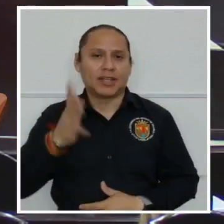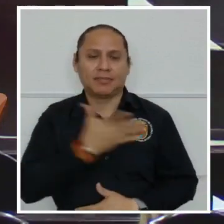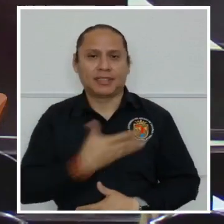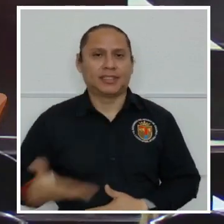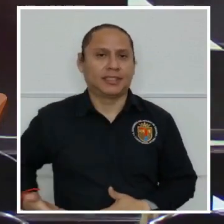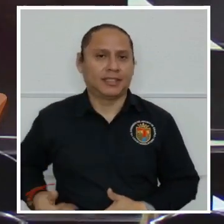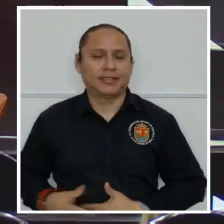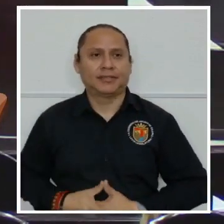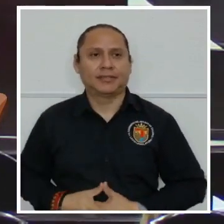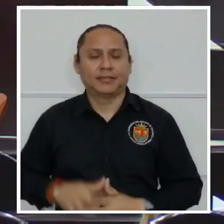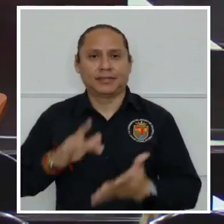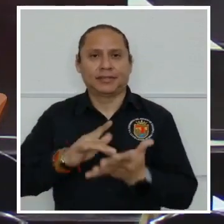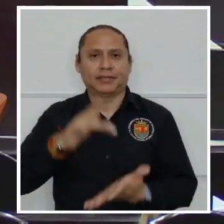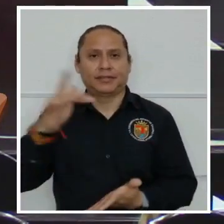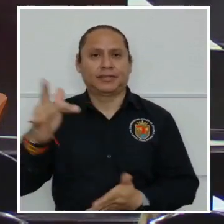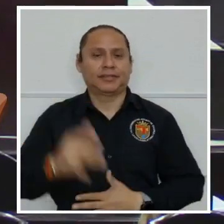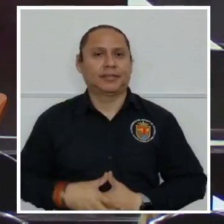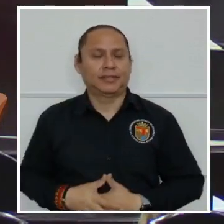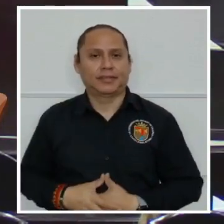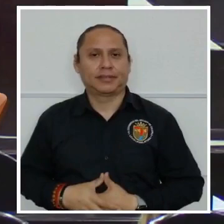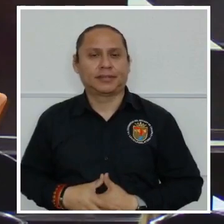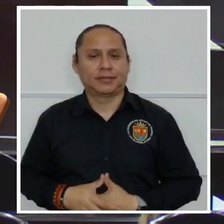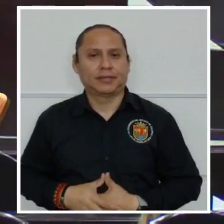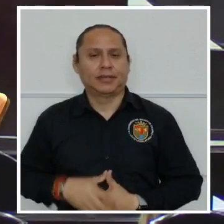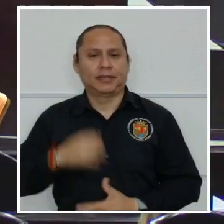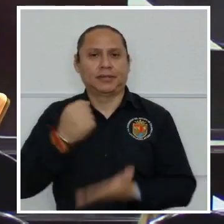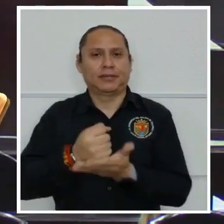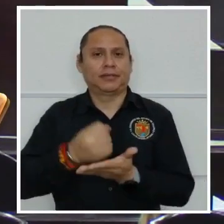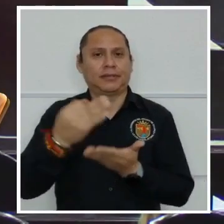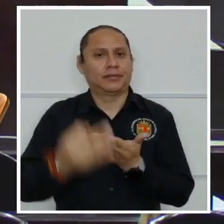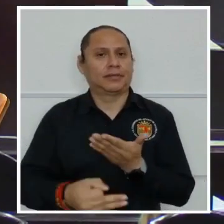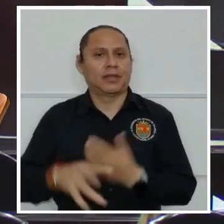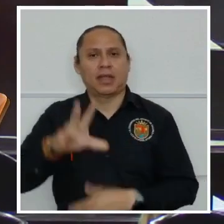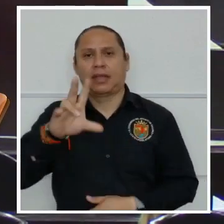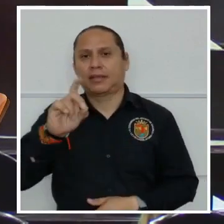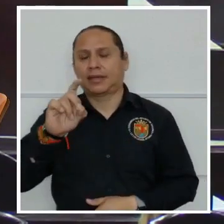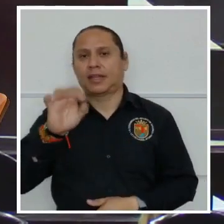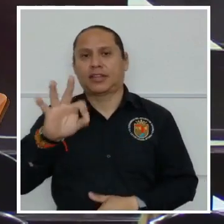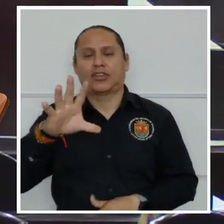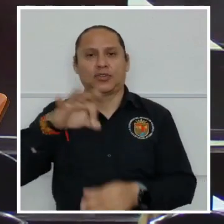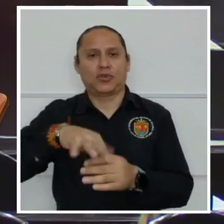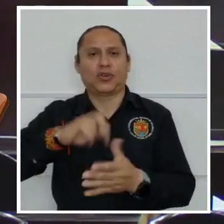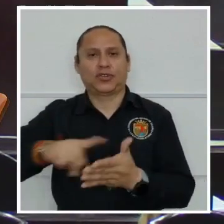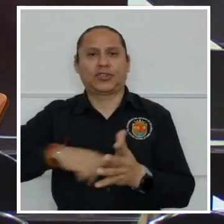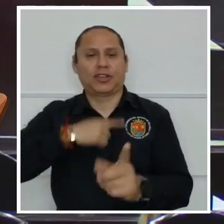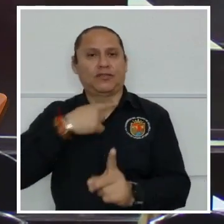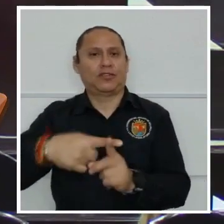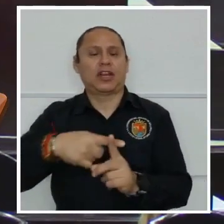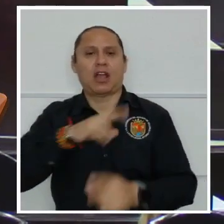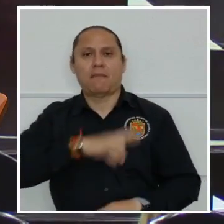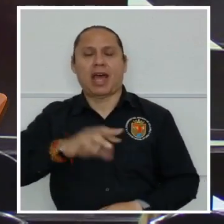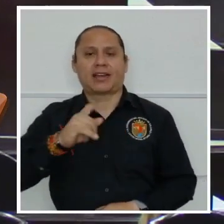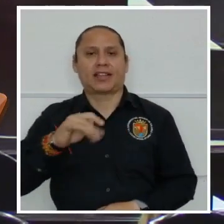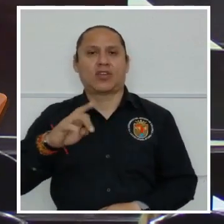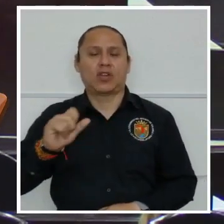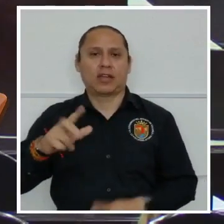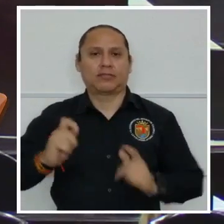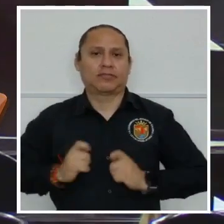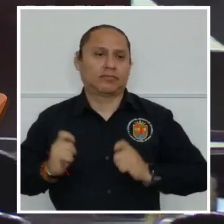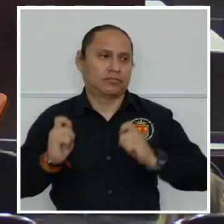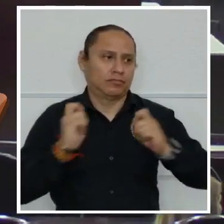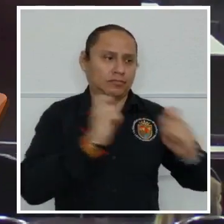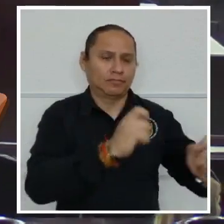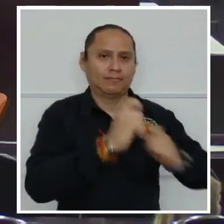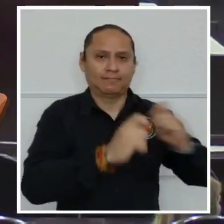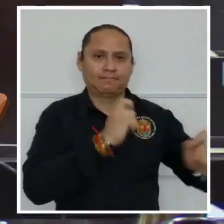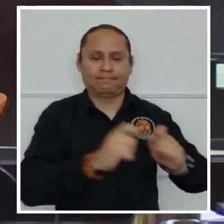voto, diputada presidenta. Gracias, diputada secretaria. Aprobado con 33 votos a favor en lo particular, córranse